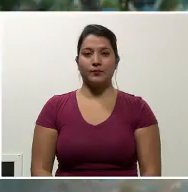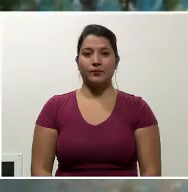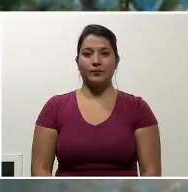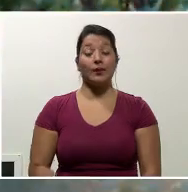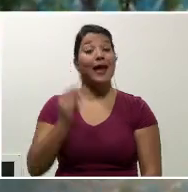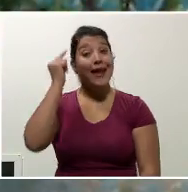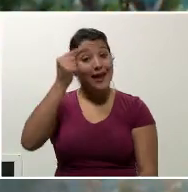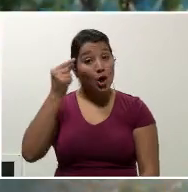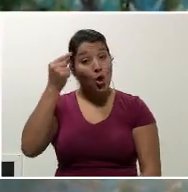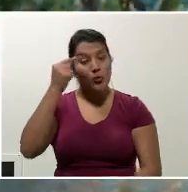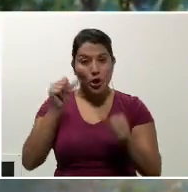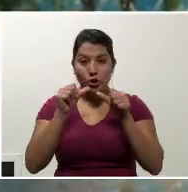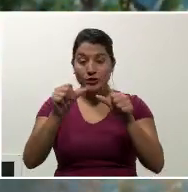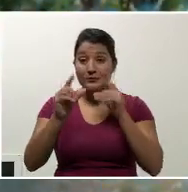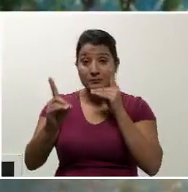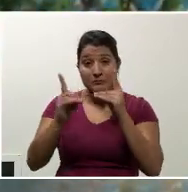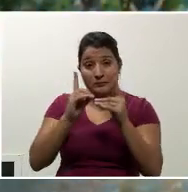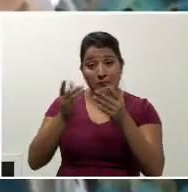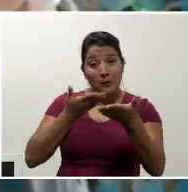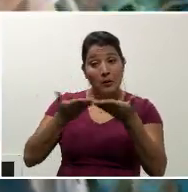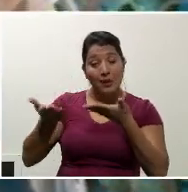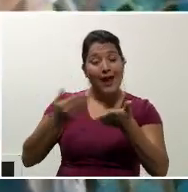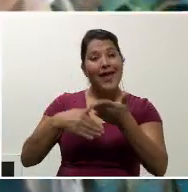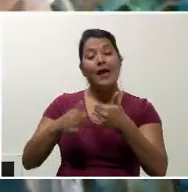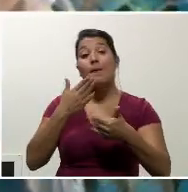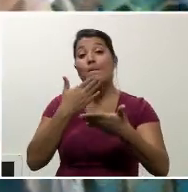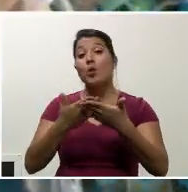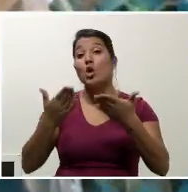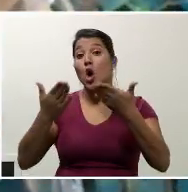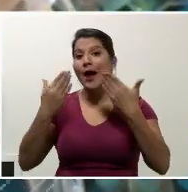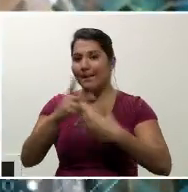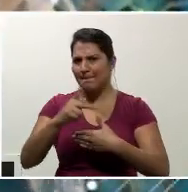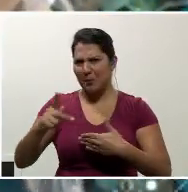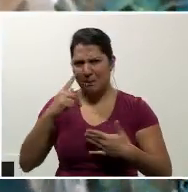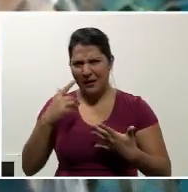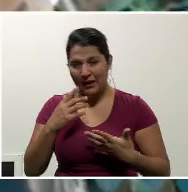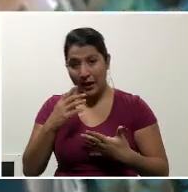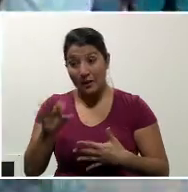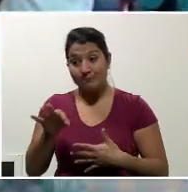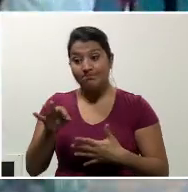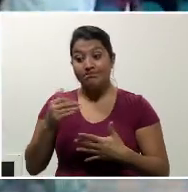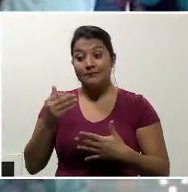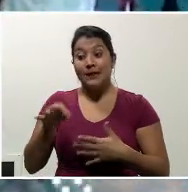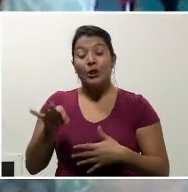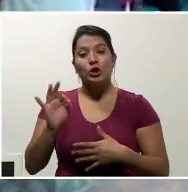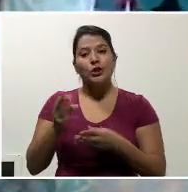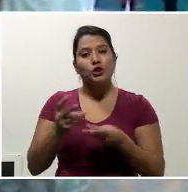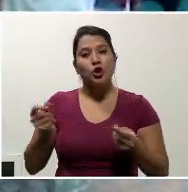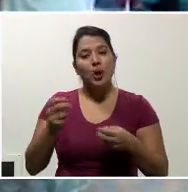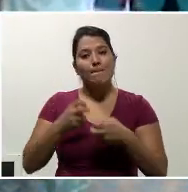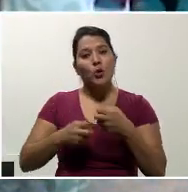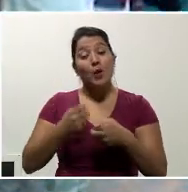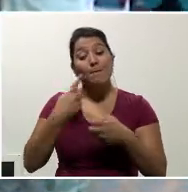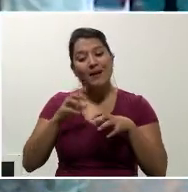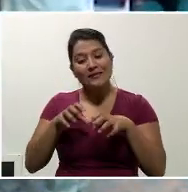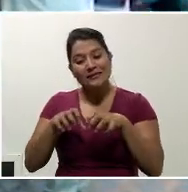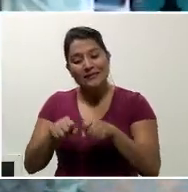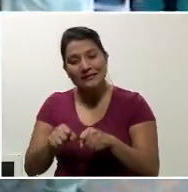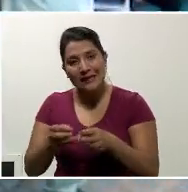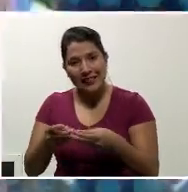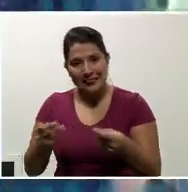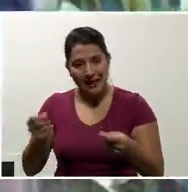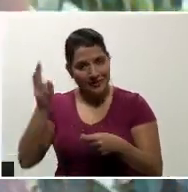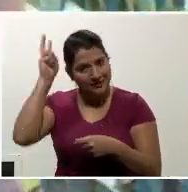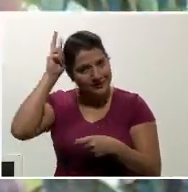El gobierno continúa el diálogo en Buenos Aires de Punta Arenas para encontrar una solución al conflicto por la recuperación de tierras. Sin embargo,